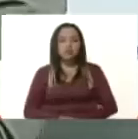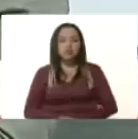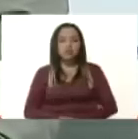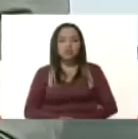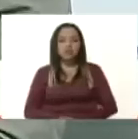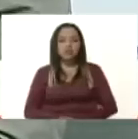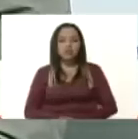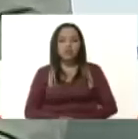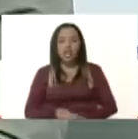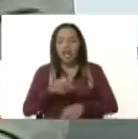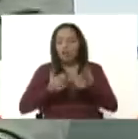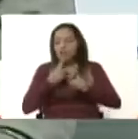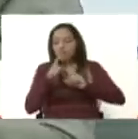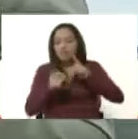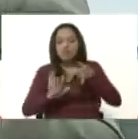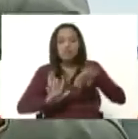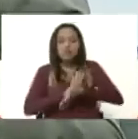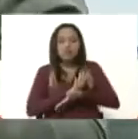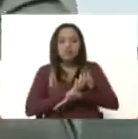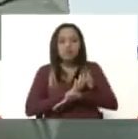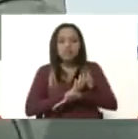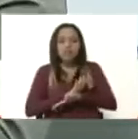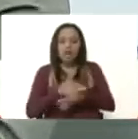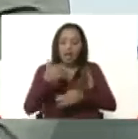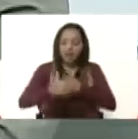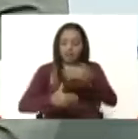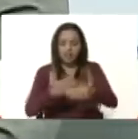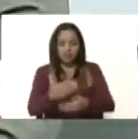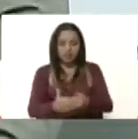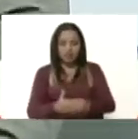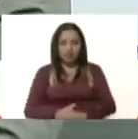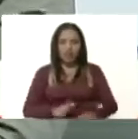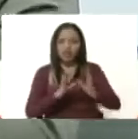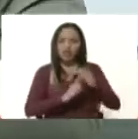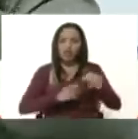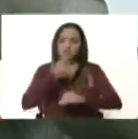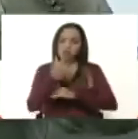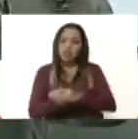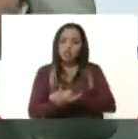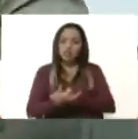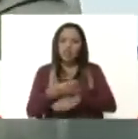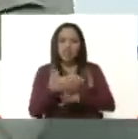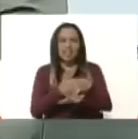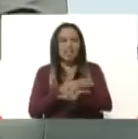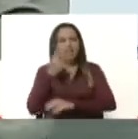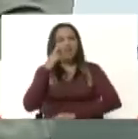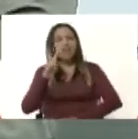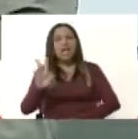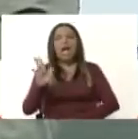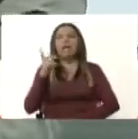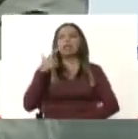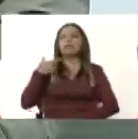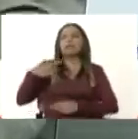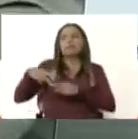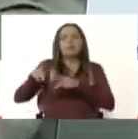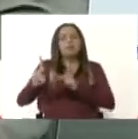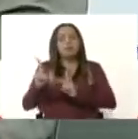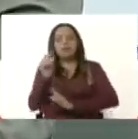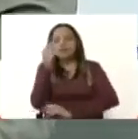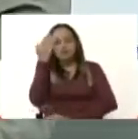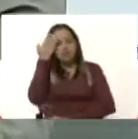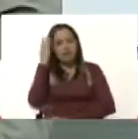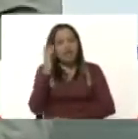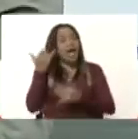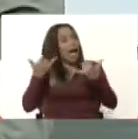un cuestionamiento con relación al avance de todo este proyecto, que antes los veíamos como una posibilidad y hoy es una